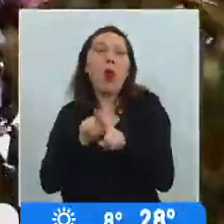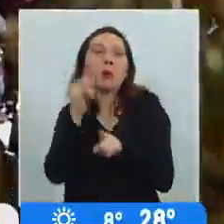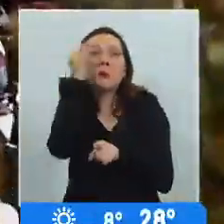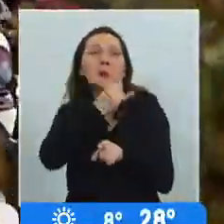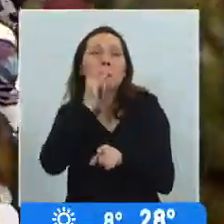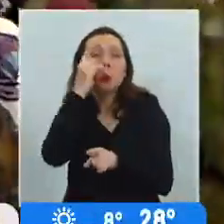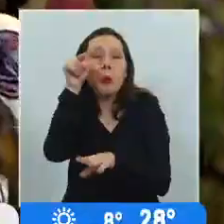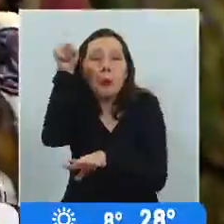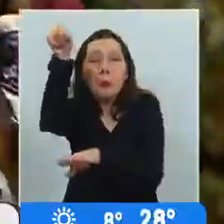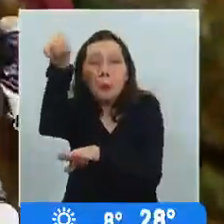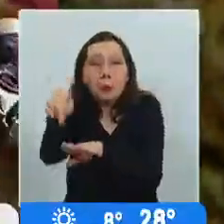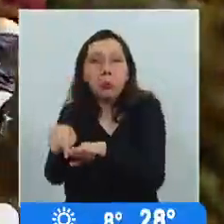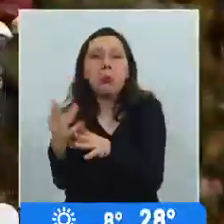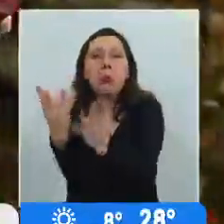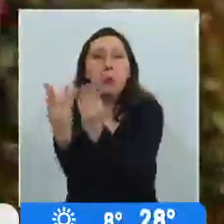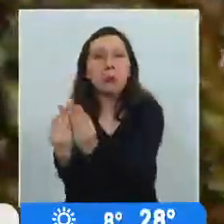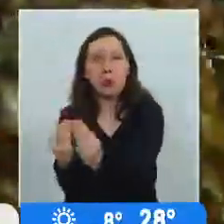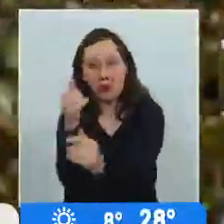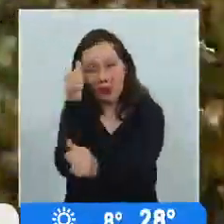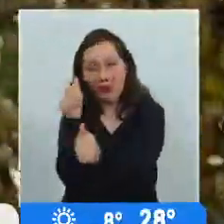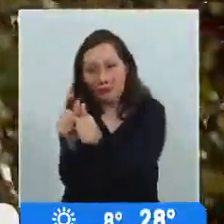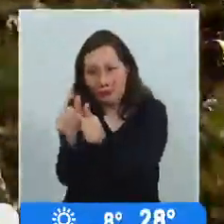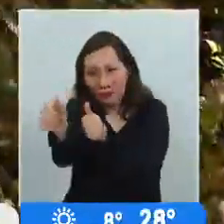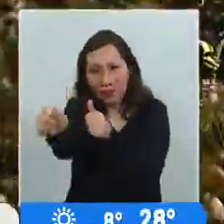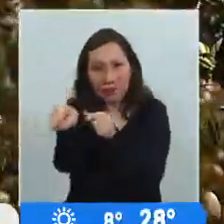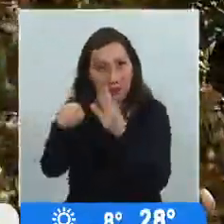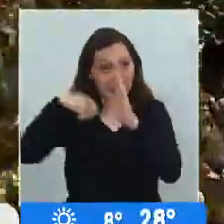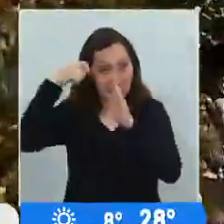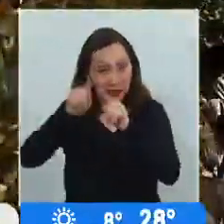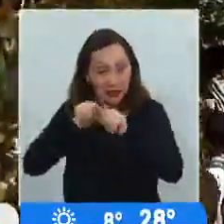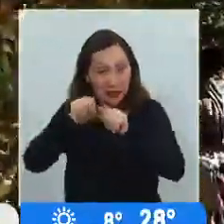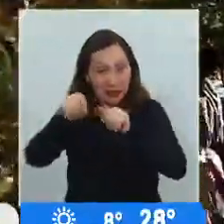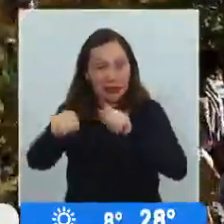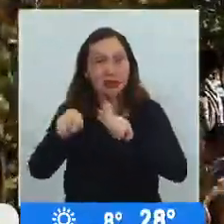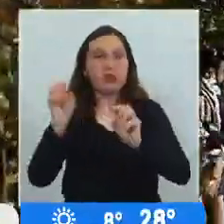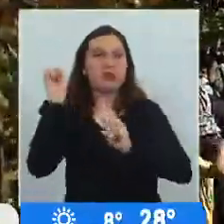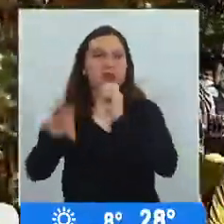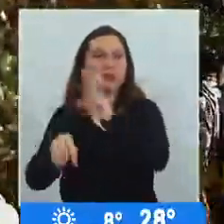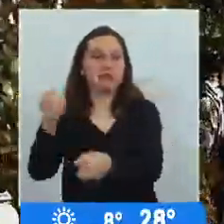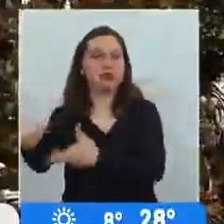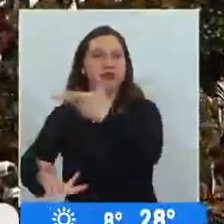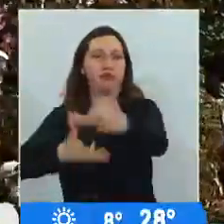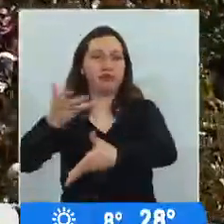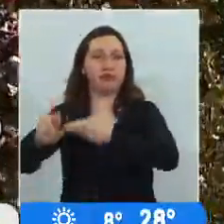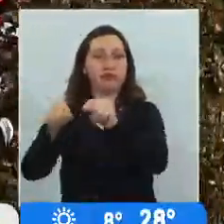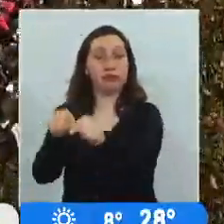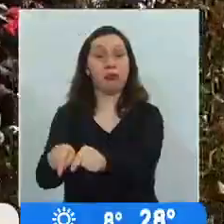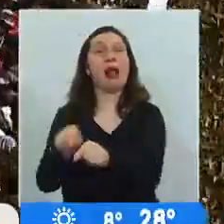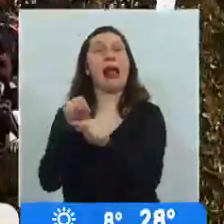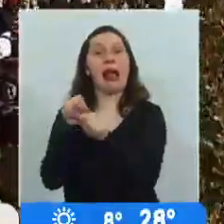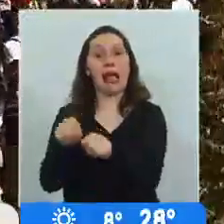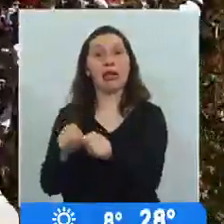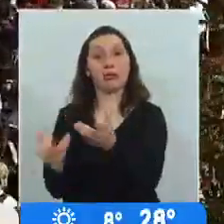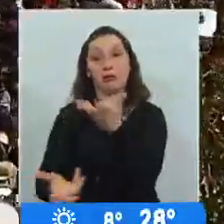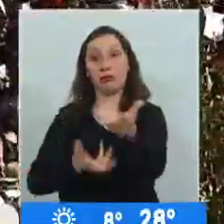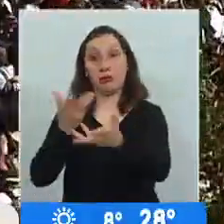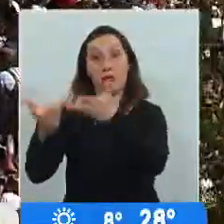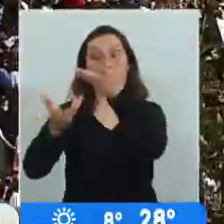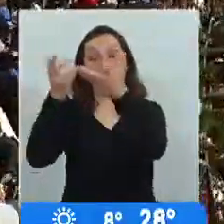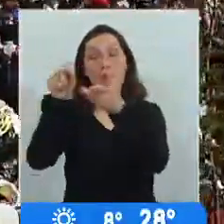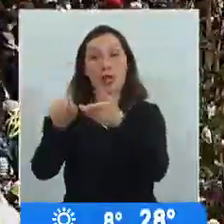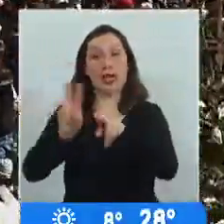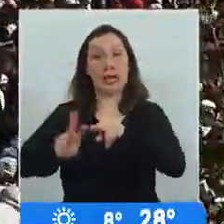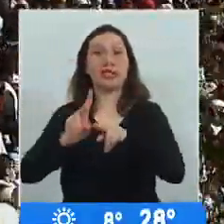la situación que vemos en el fondo de la imagen, esa barricada incendiaria, ese fuego que han